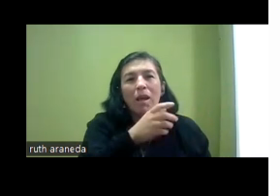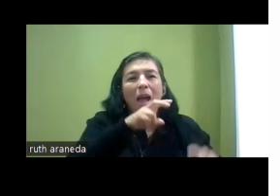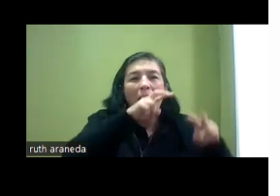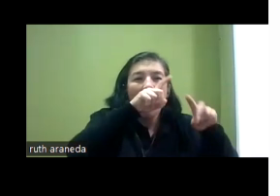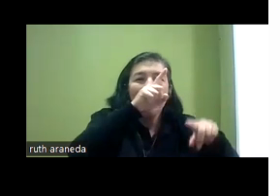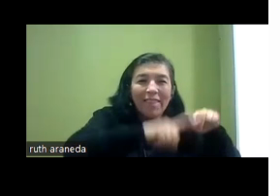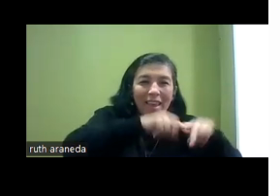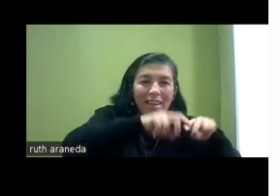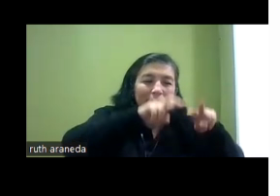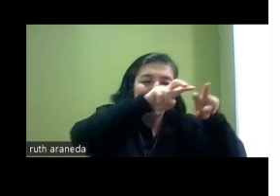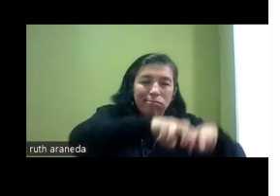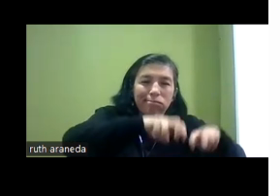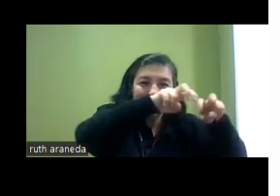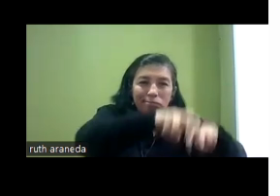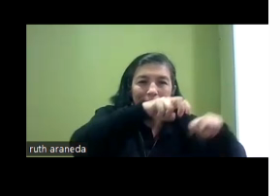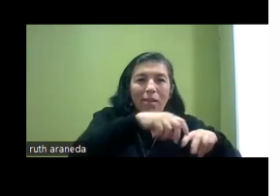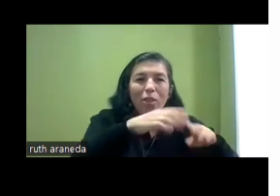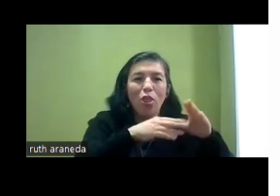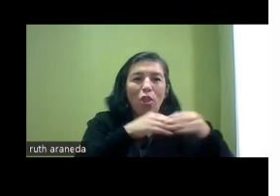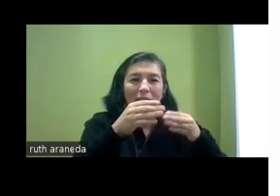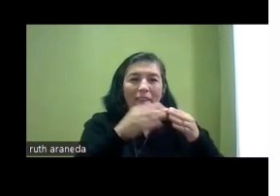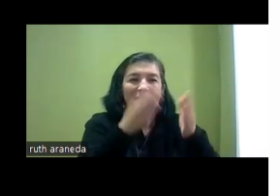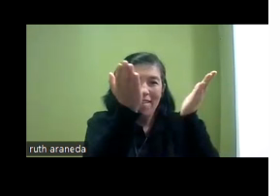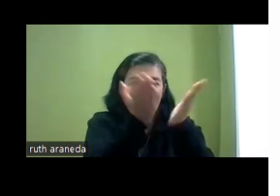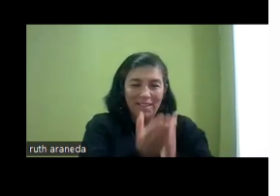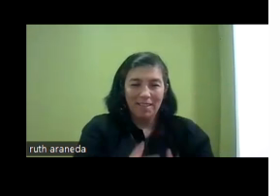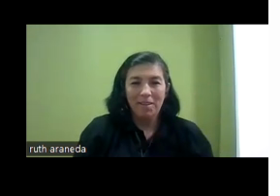Eh, en,